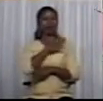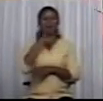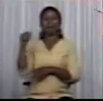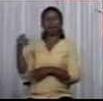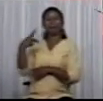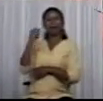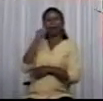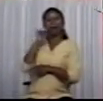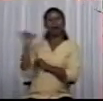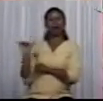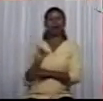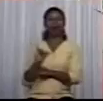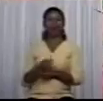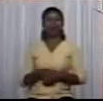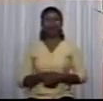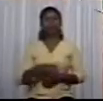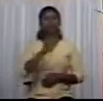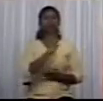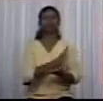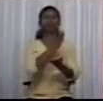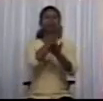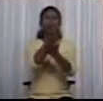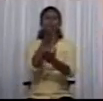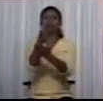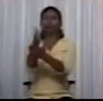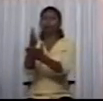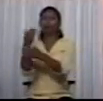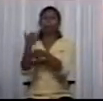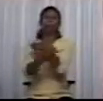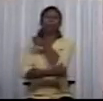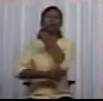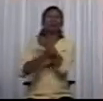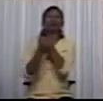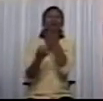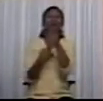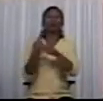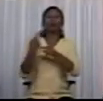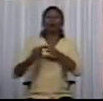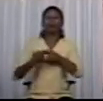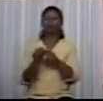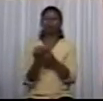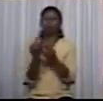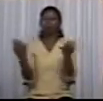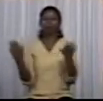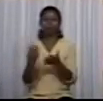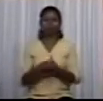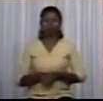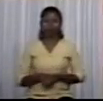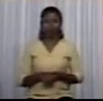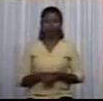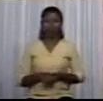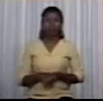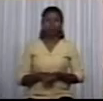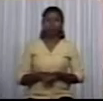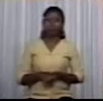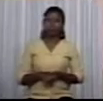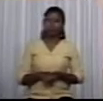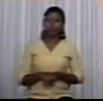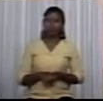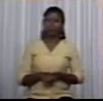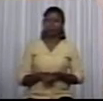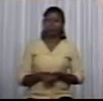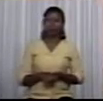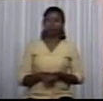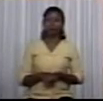ahí Papá Roncón. ¿Cuántos países nomás ha visitado usted? ¿A dónde ha recorrido con su música? Ahí tengo